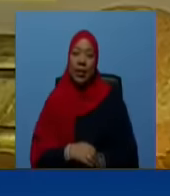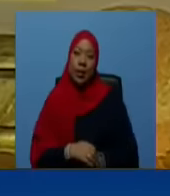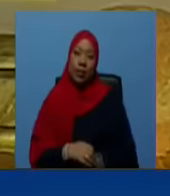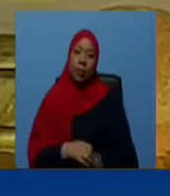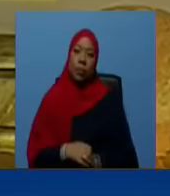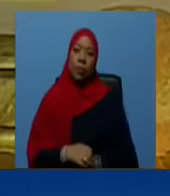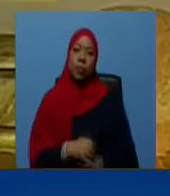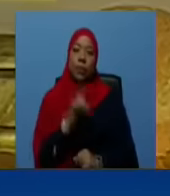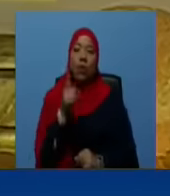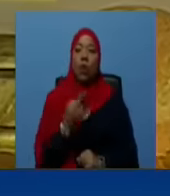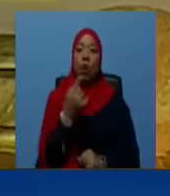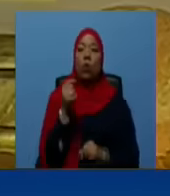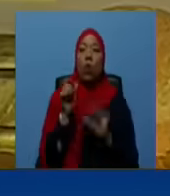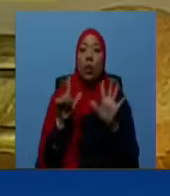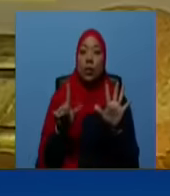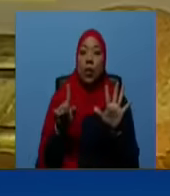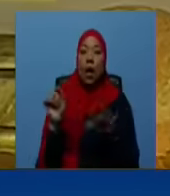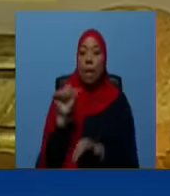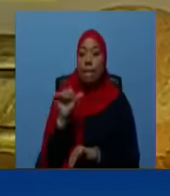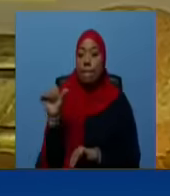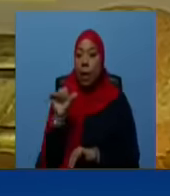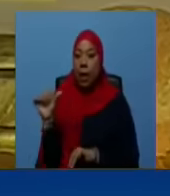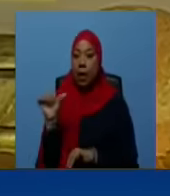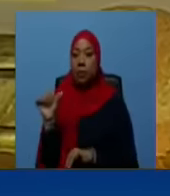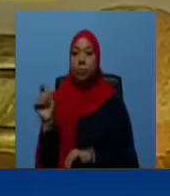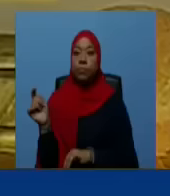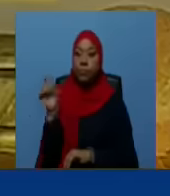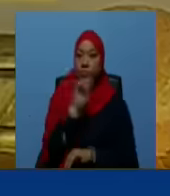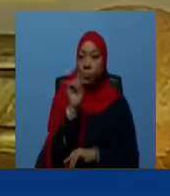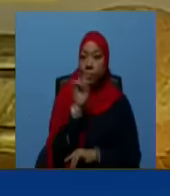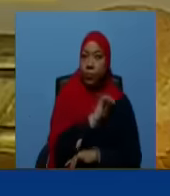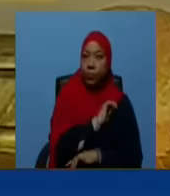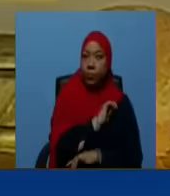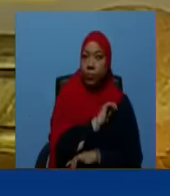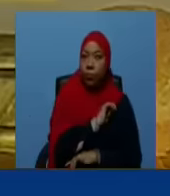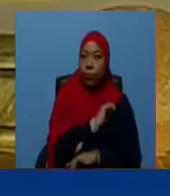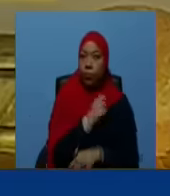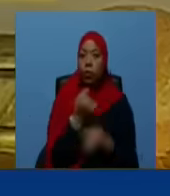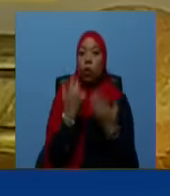Si el primer semestre la economía en general creció